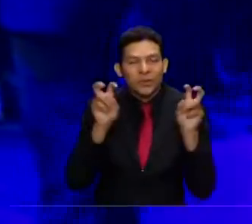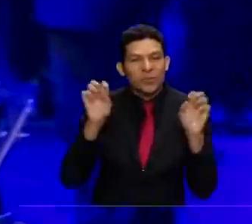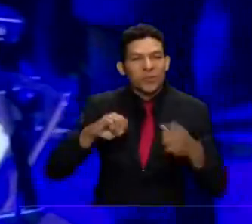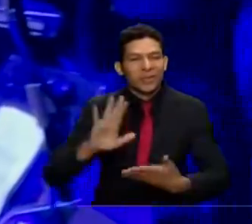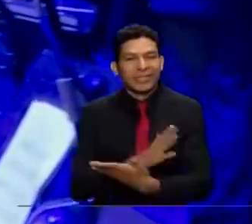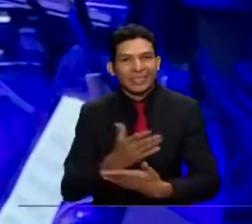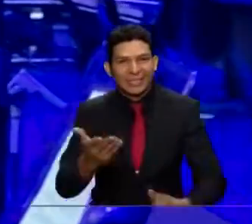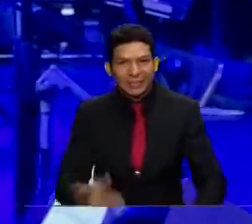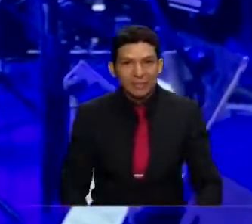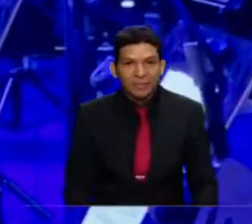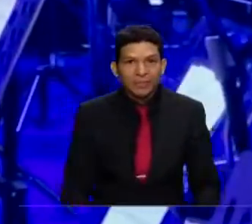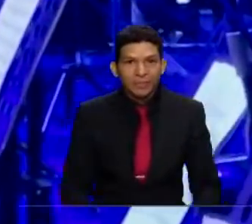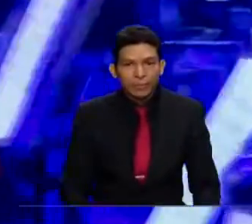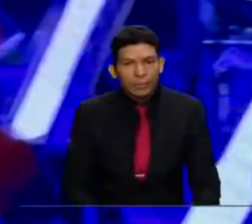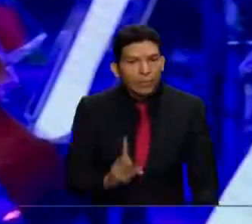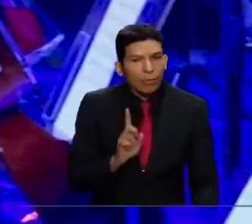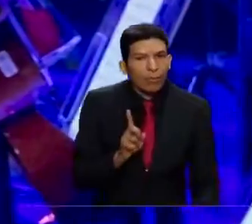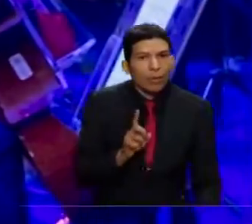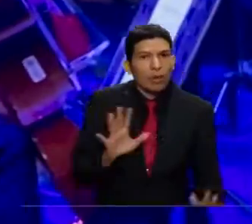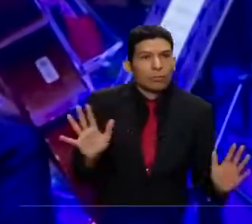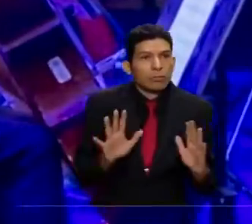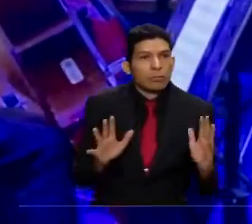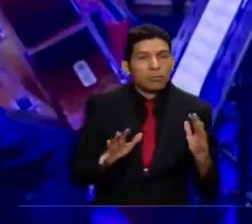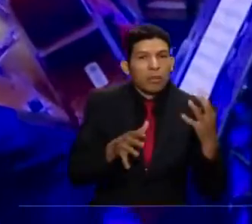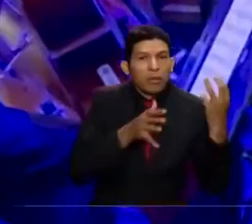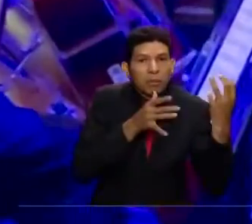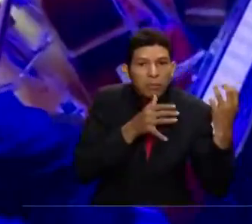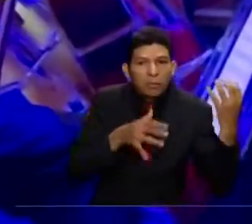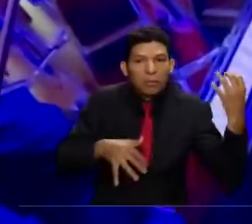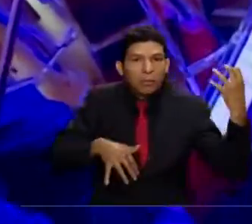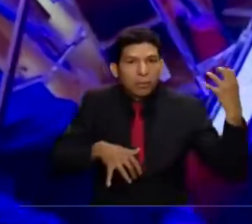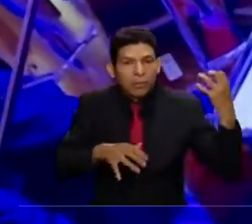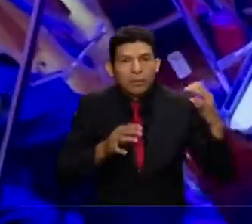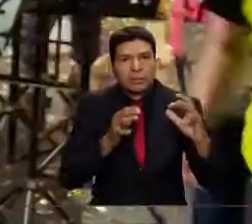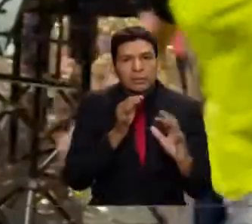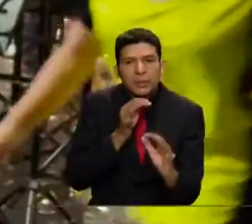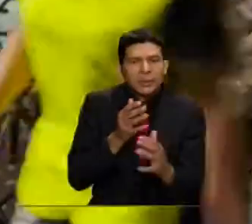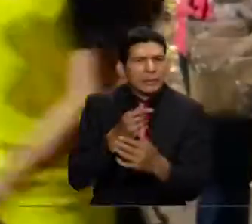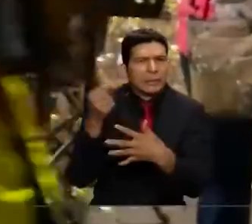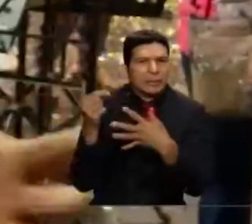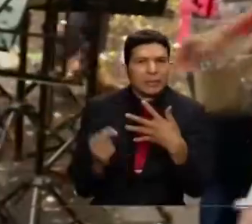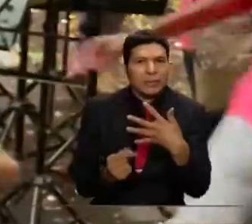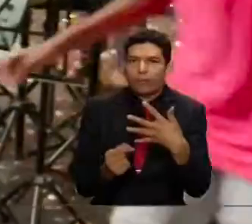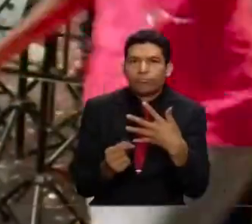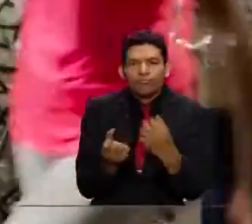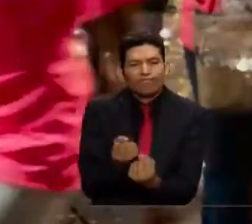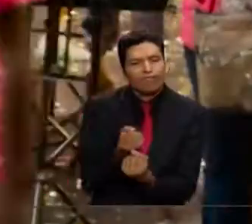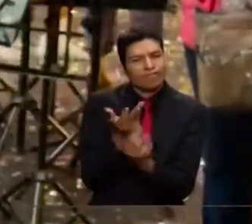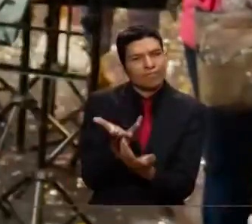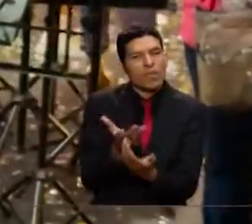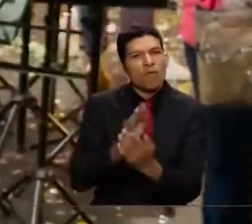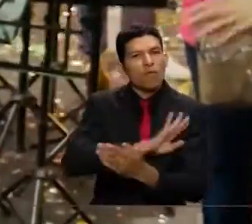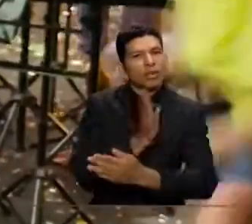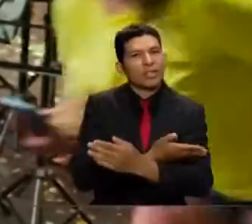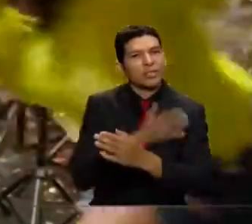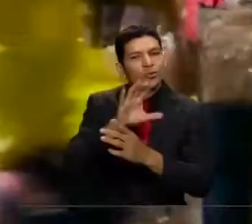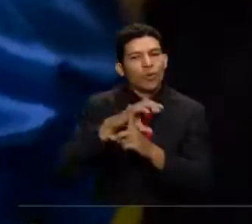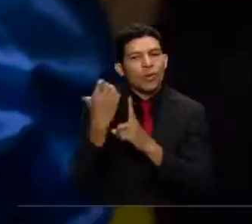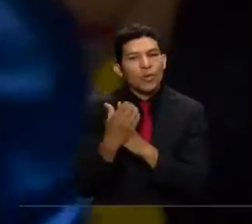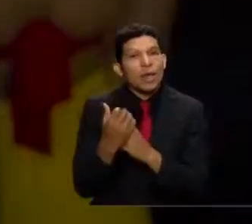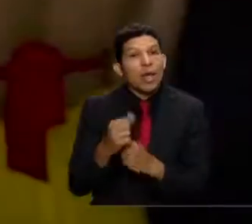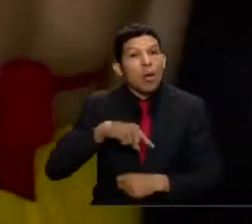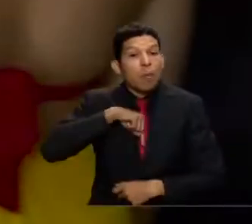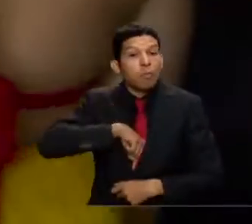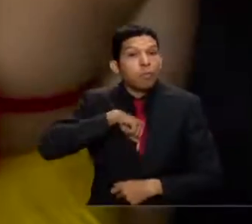música. En este caso no es solamente el instrumento, sino como fortalecer cada una de esas culturas que están arraigadas en ellos